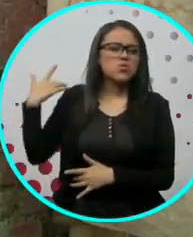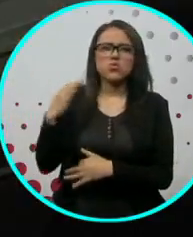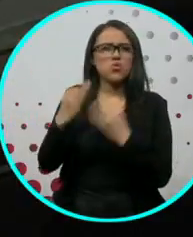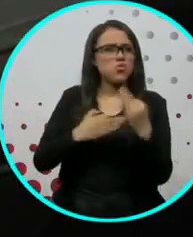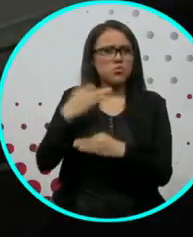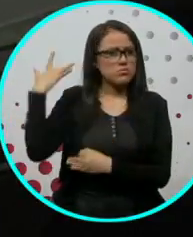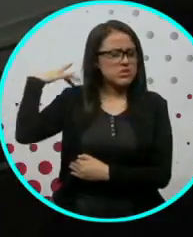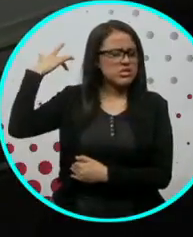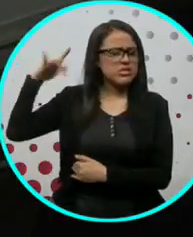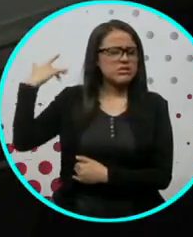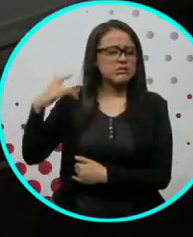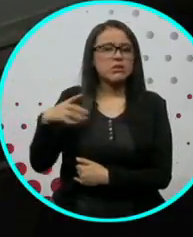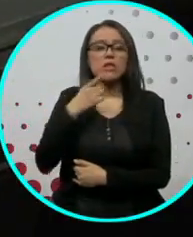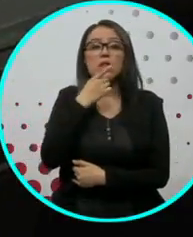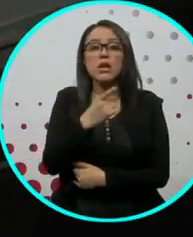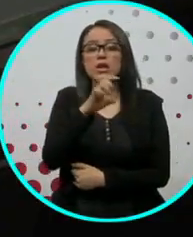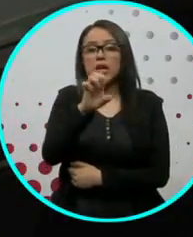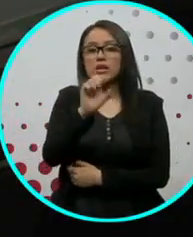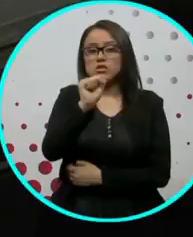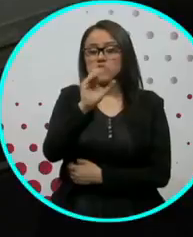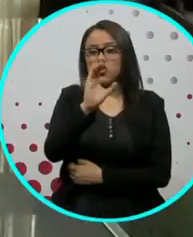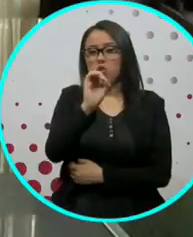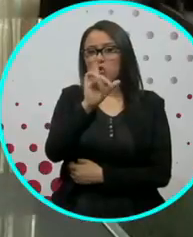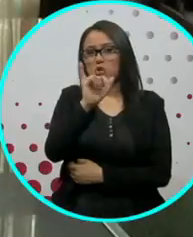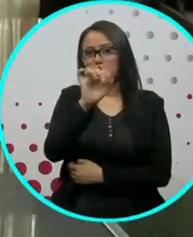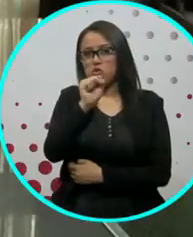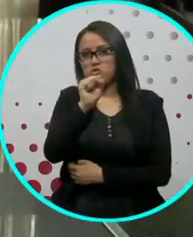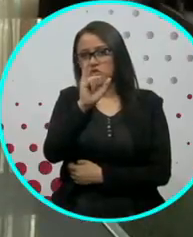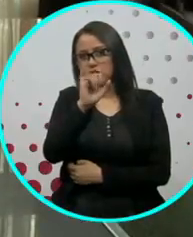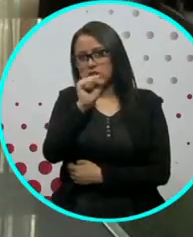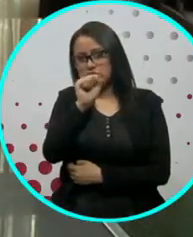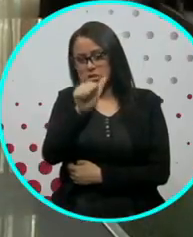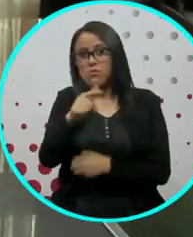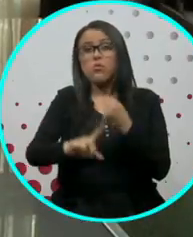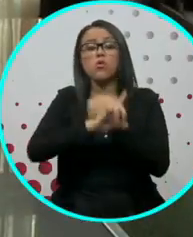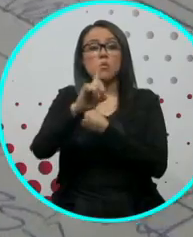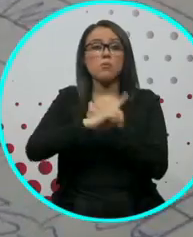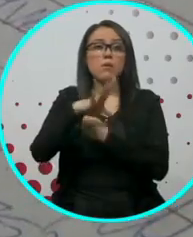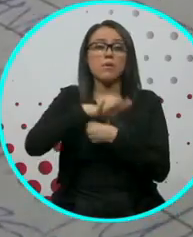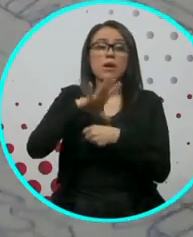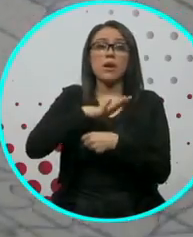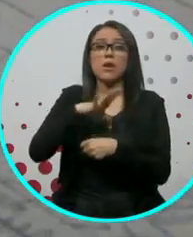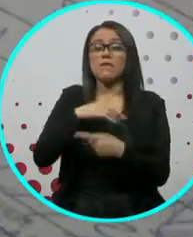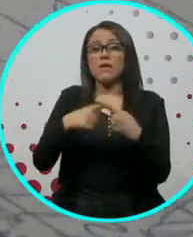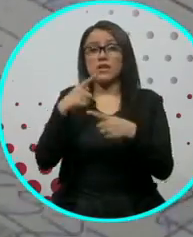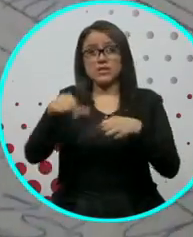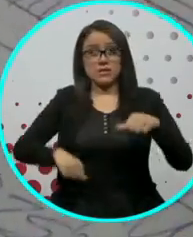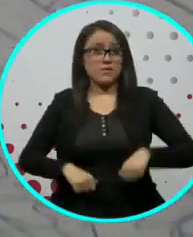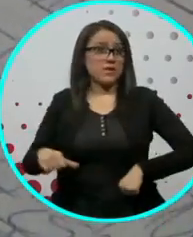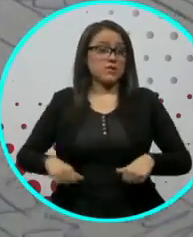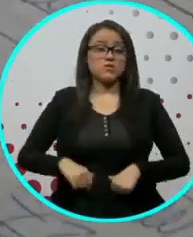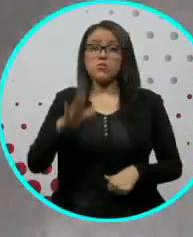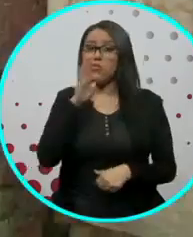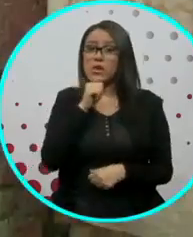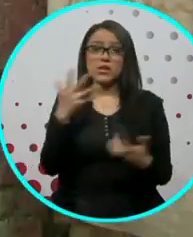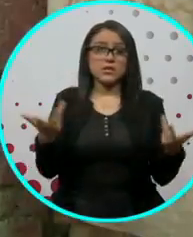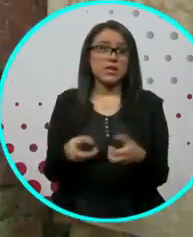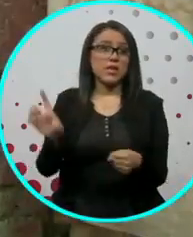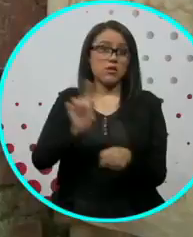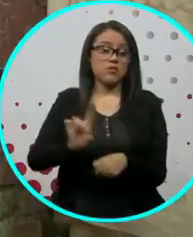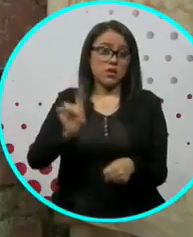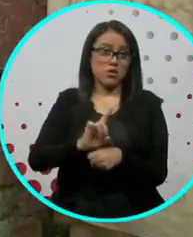columna. Fue diagnosticada con escoliosis y debido a este padecimiento ha dejado de hacer muchas actividades que realizaba a diario. Es